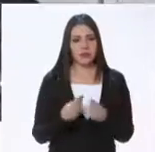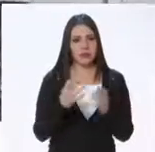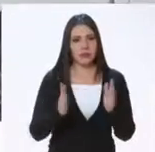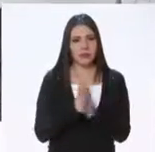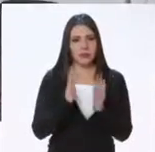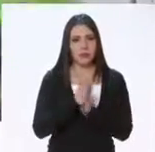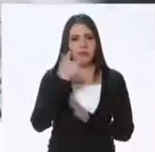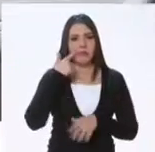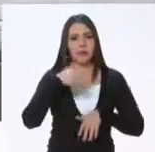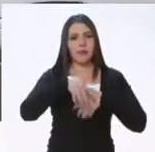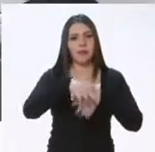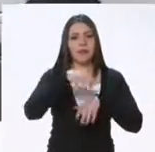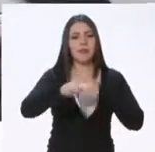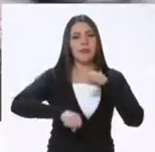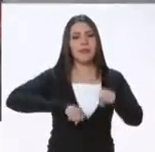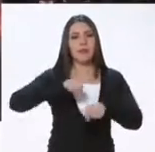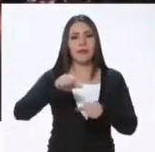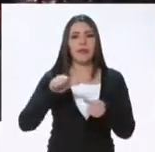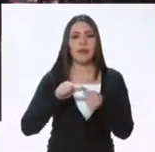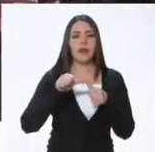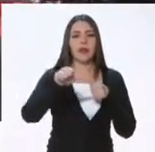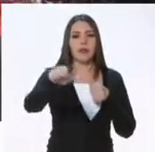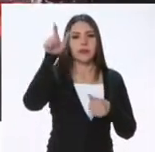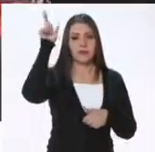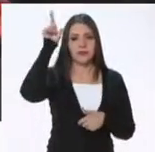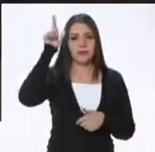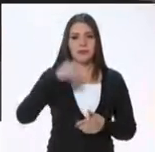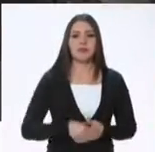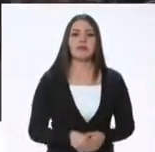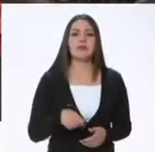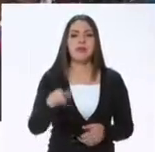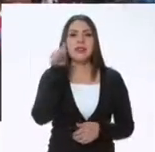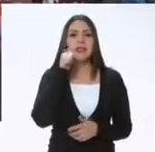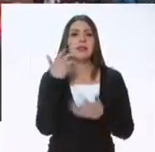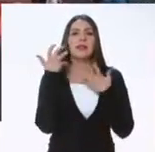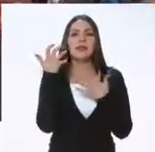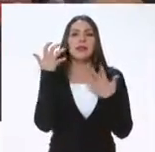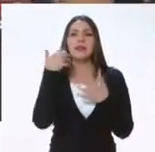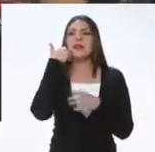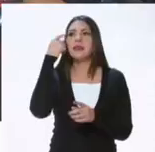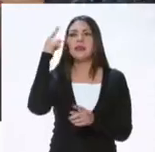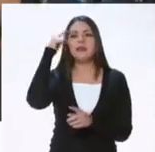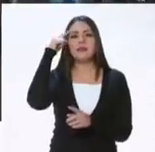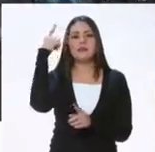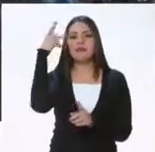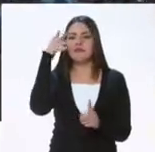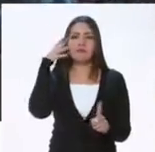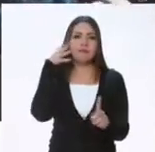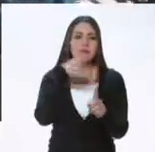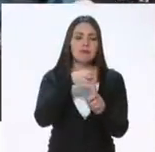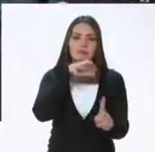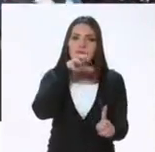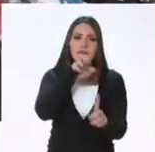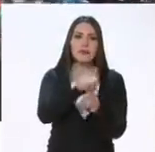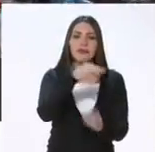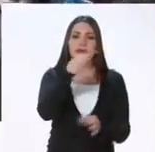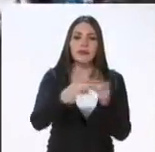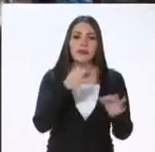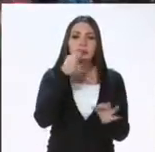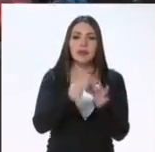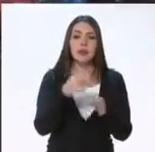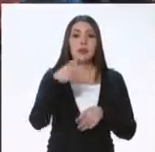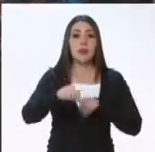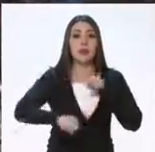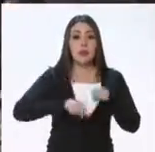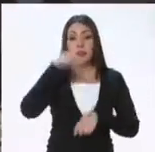es una motivación para uno mismo porque cumple uno sus metas, sus logros y el trayecto de la bicicleta, que no es